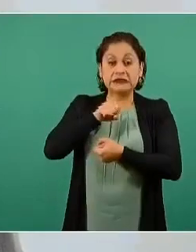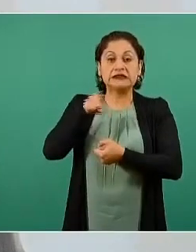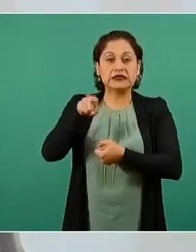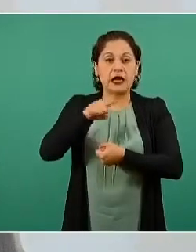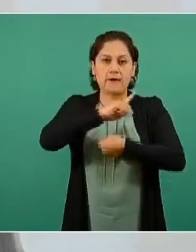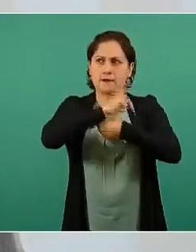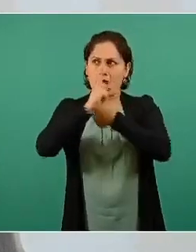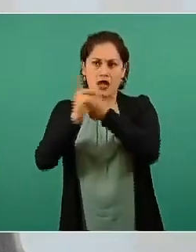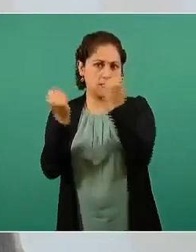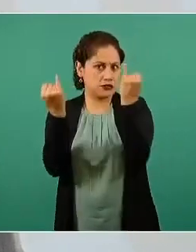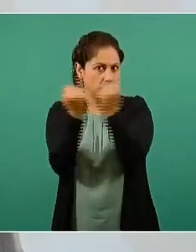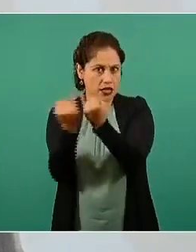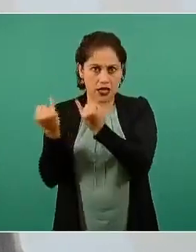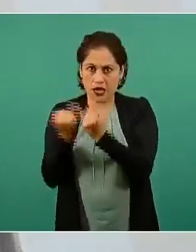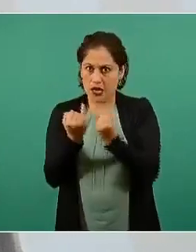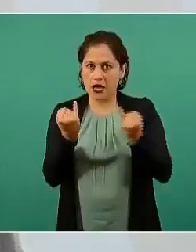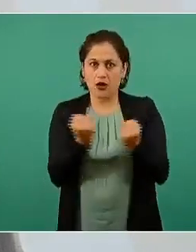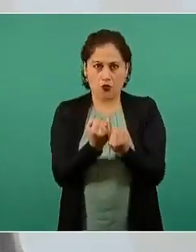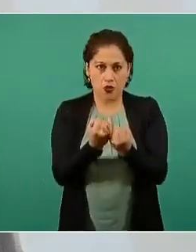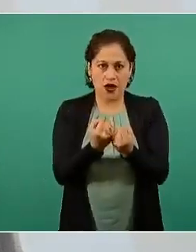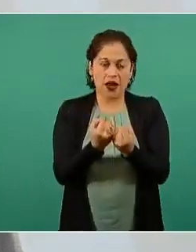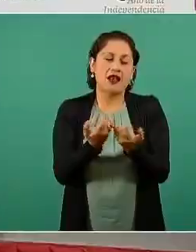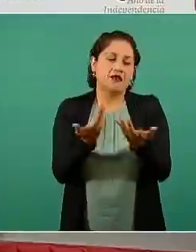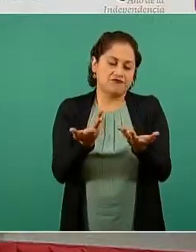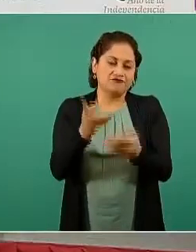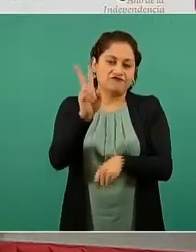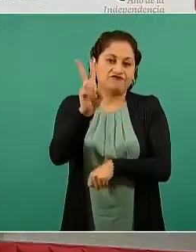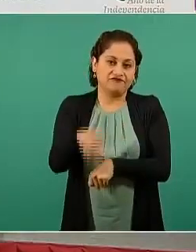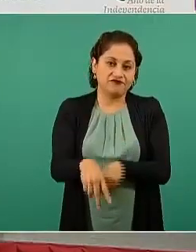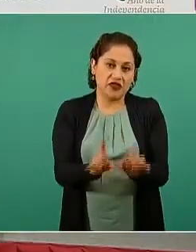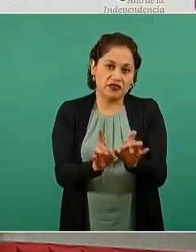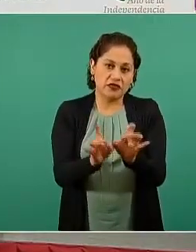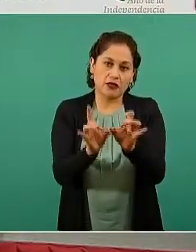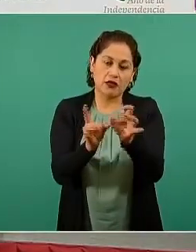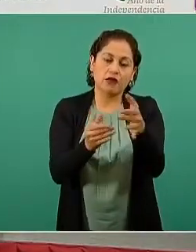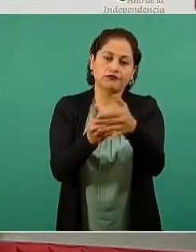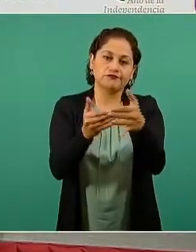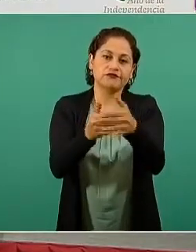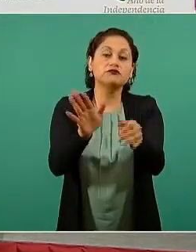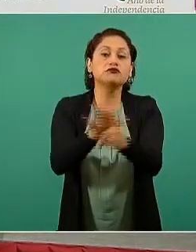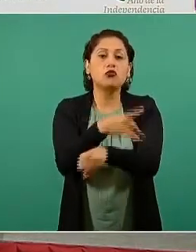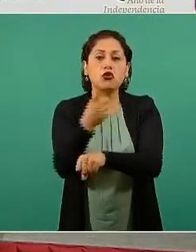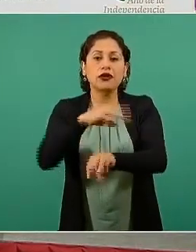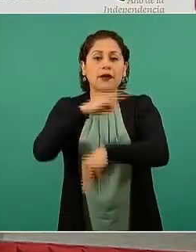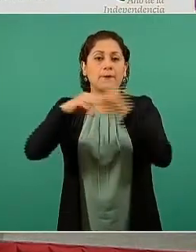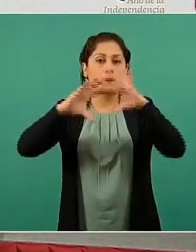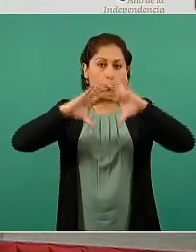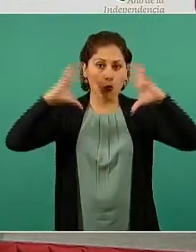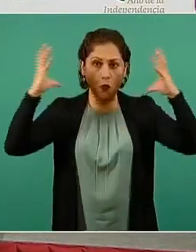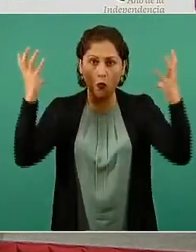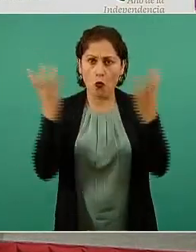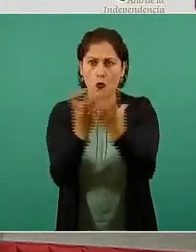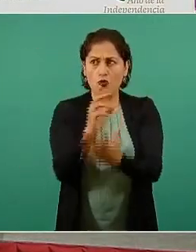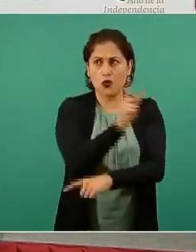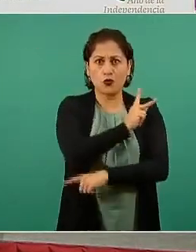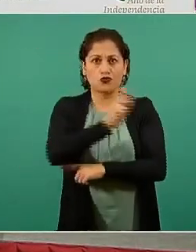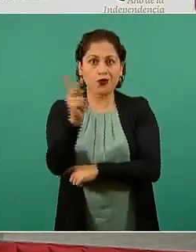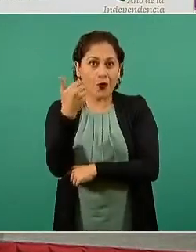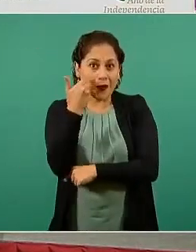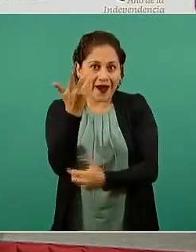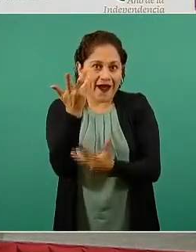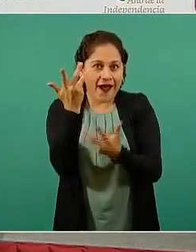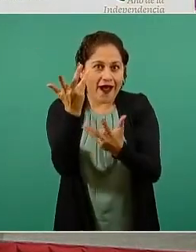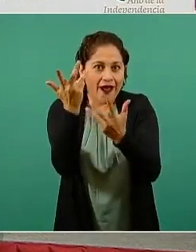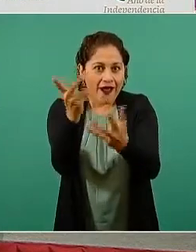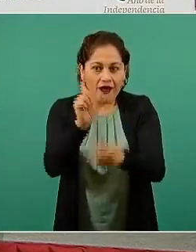relación a lo que comentabas justamente, en relación a lo que significa que el mundo entero necesitaba los mismos insumos y